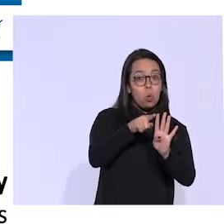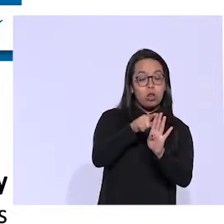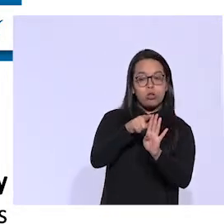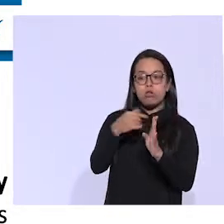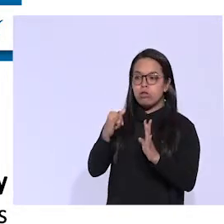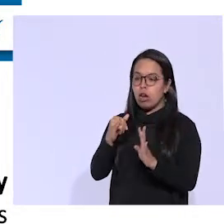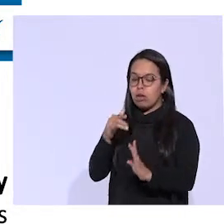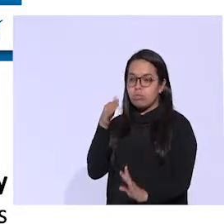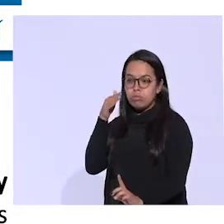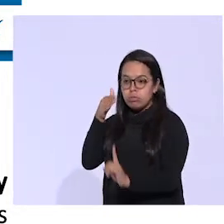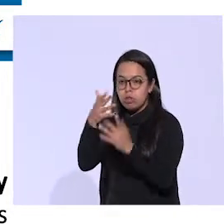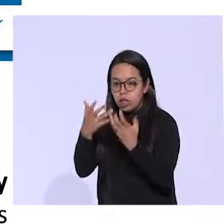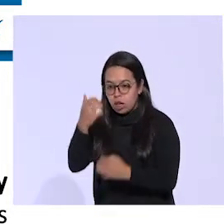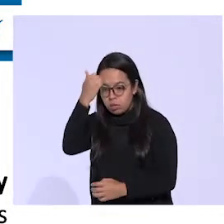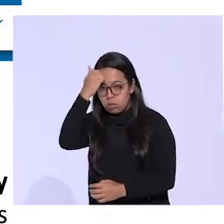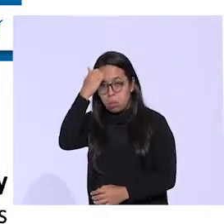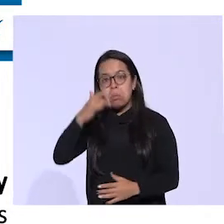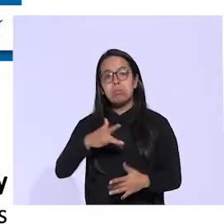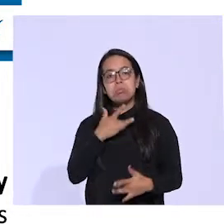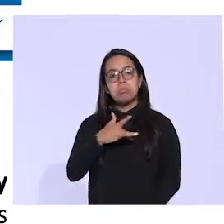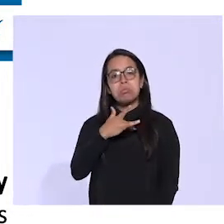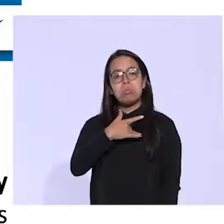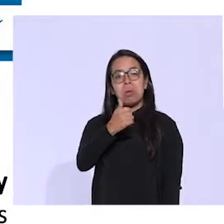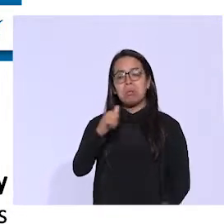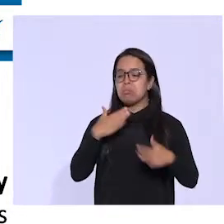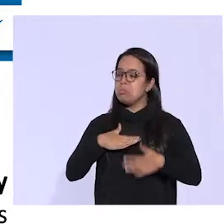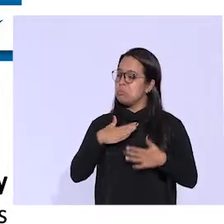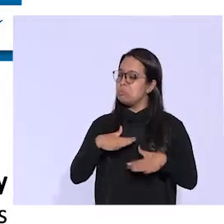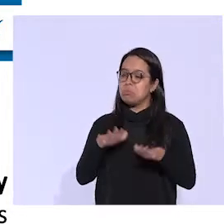sí se encuentran satisfechos con la docencia y con el entorno de trabajo.